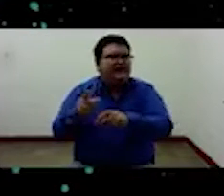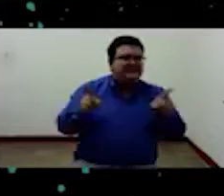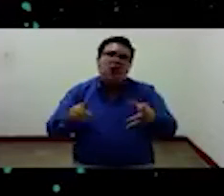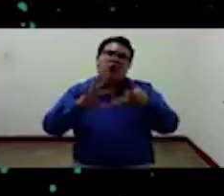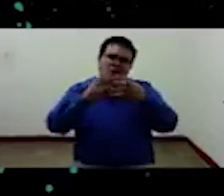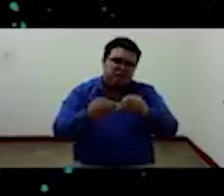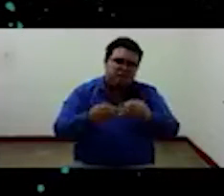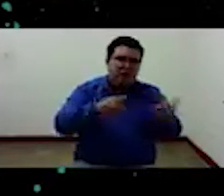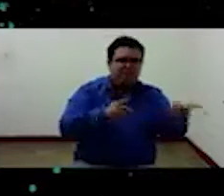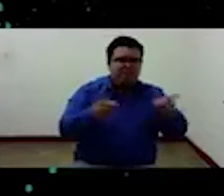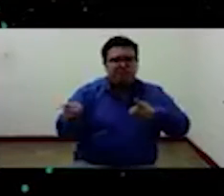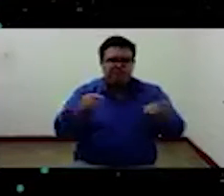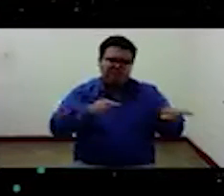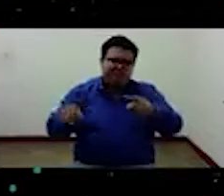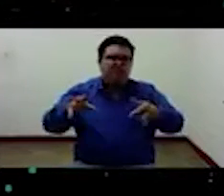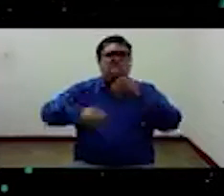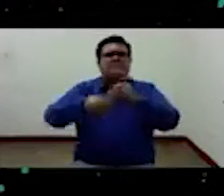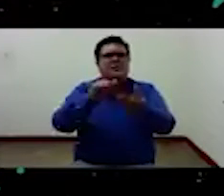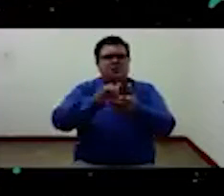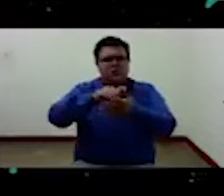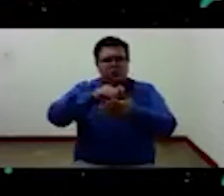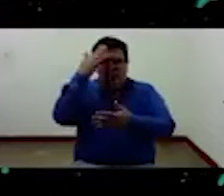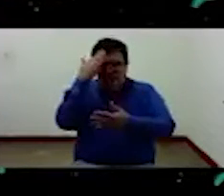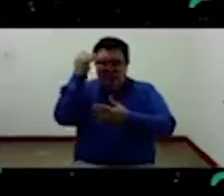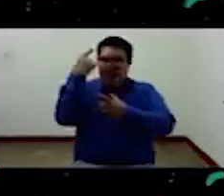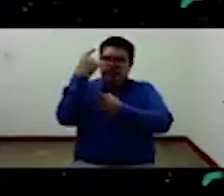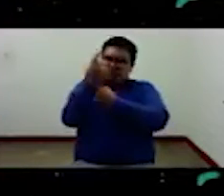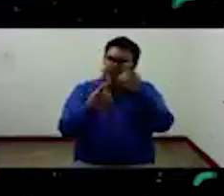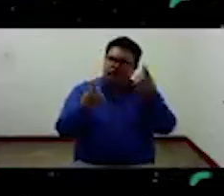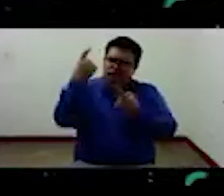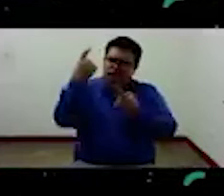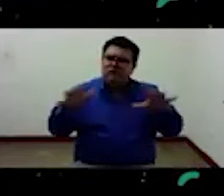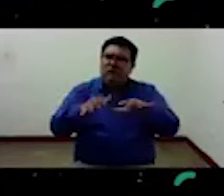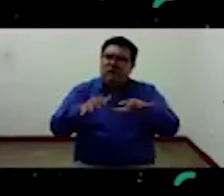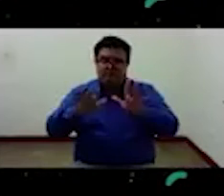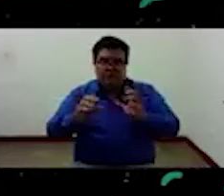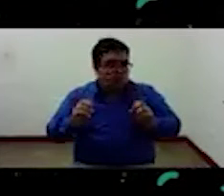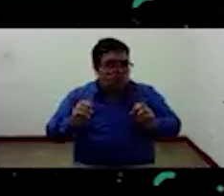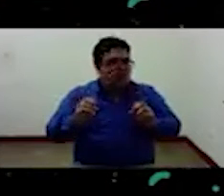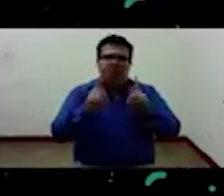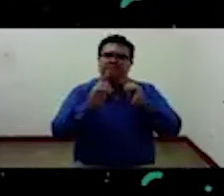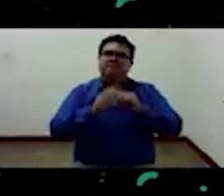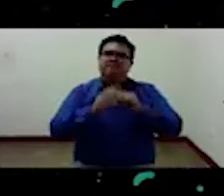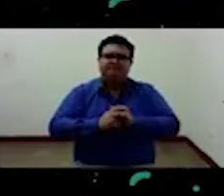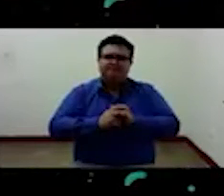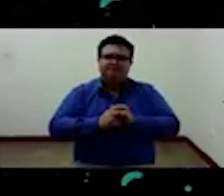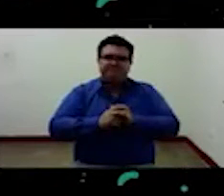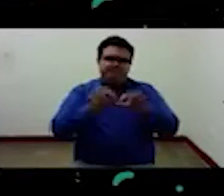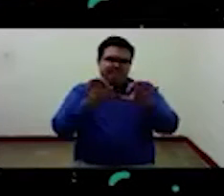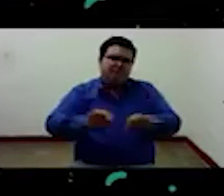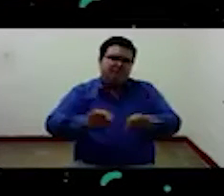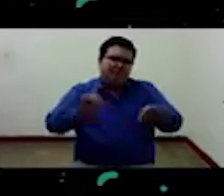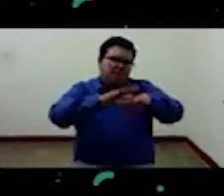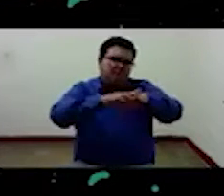la reflexión académica y la acción académica. Bien, eso es un punto aclaratorio simplemente.